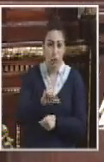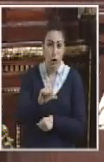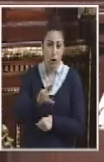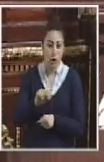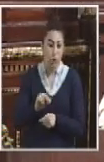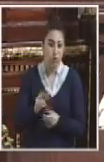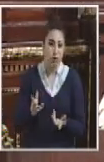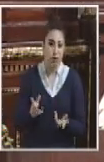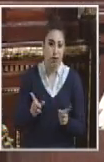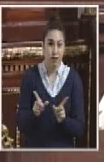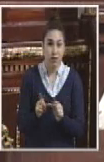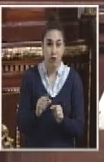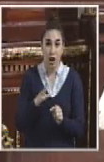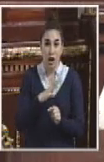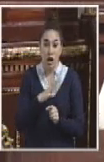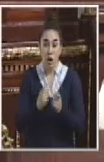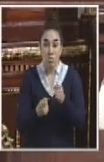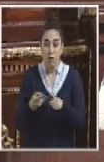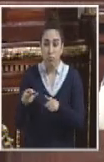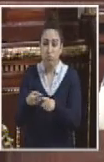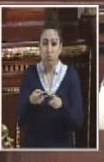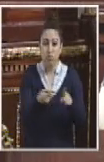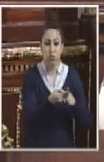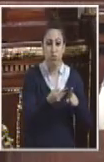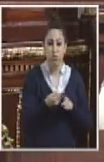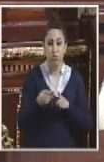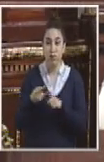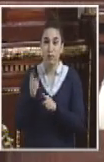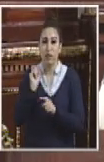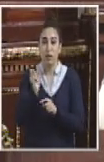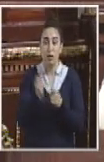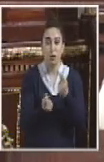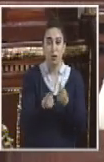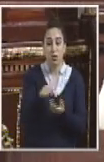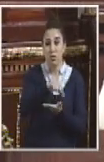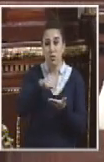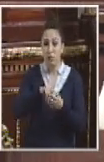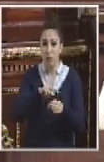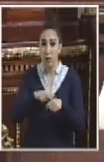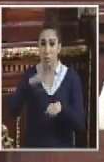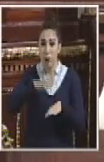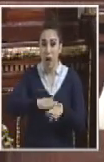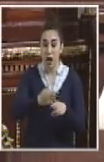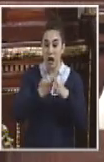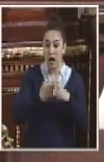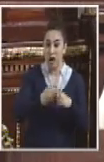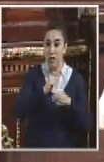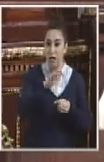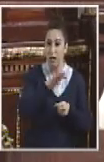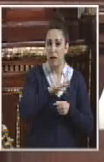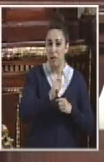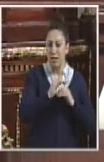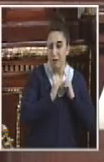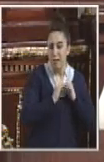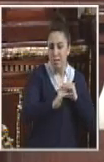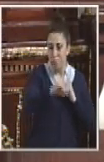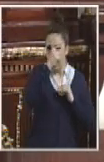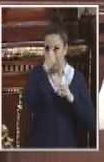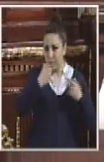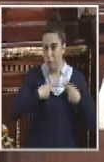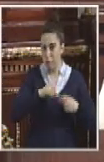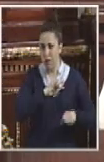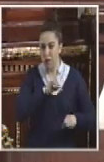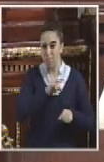que con metros cuadrados de cemento y áreas grises. Es así que, en el entendido de que los árboles son